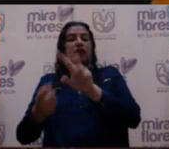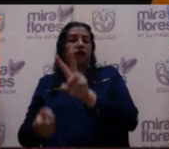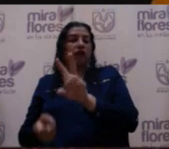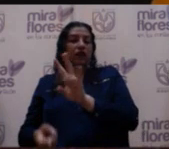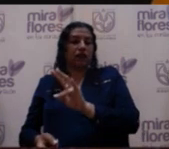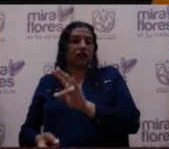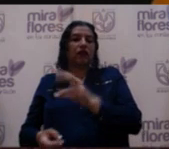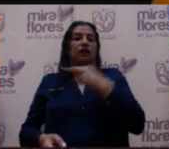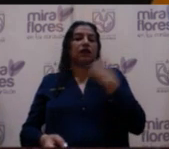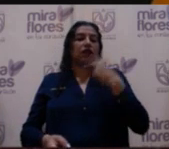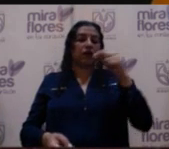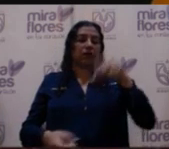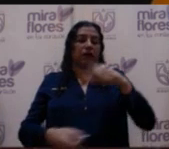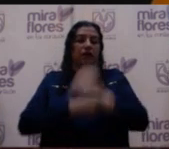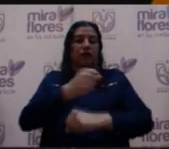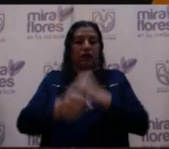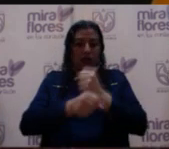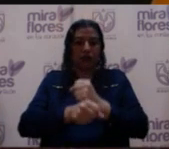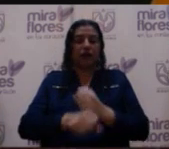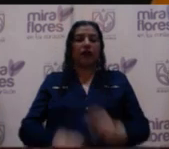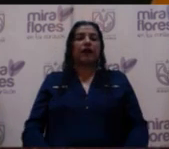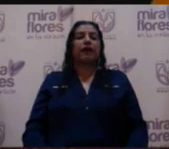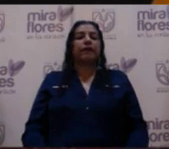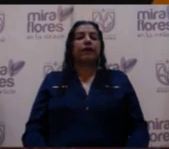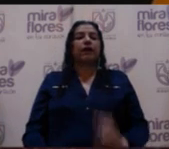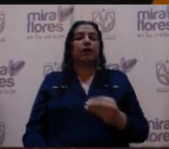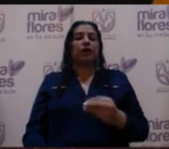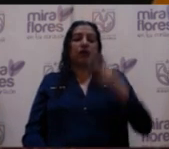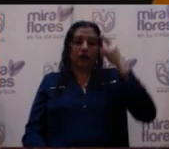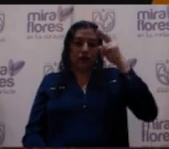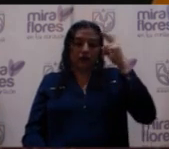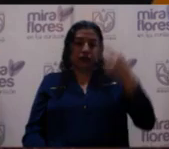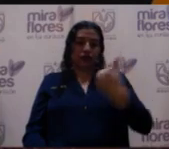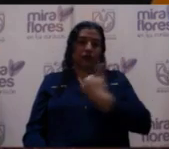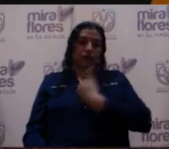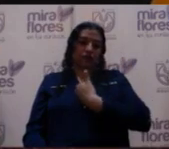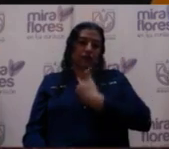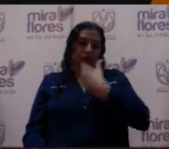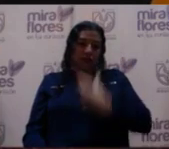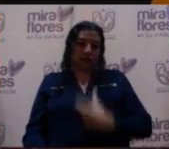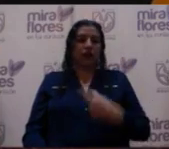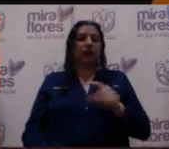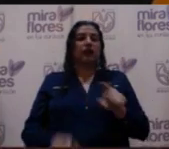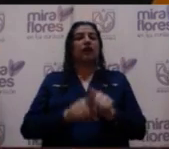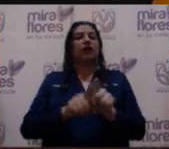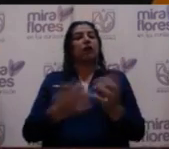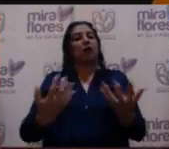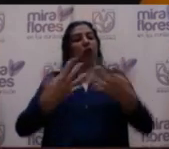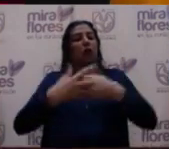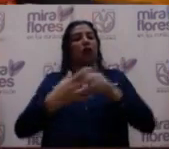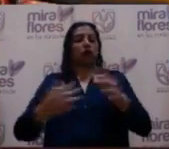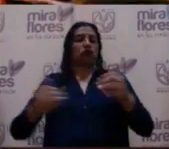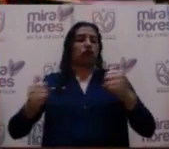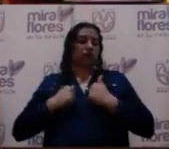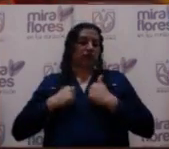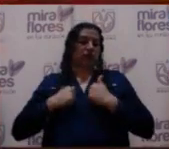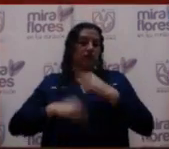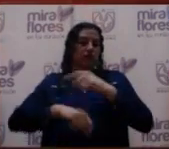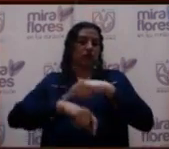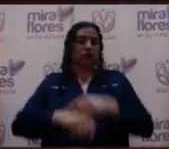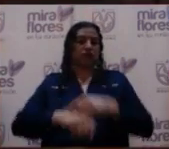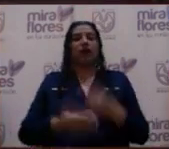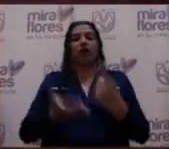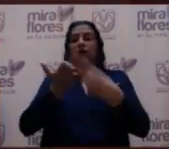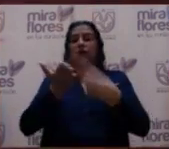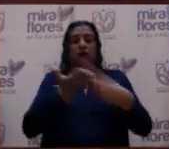de noviembre del presente año inclusive, por motivos personales y acorde con su periodo vacacional correspondiente. Al debate.